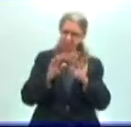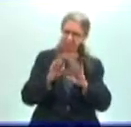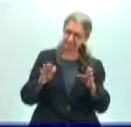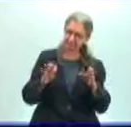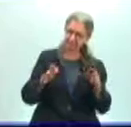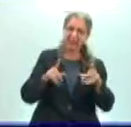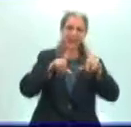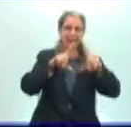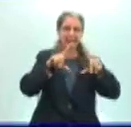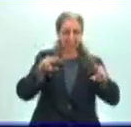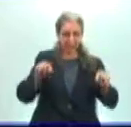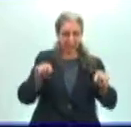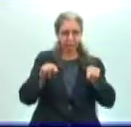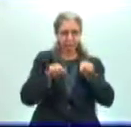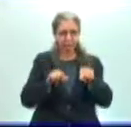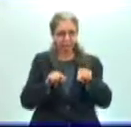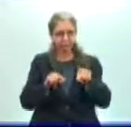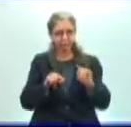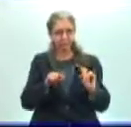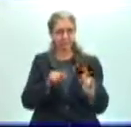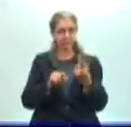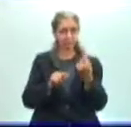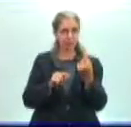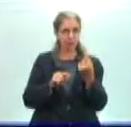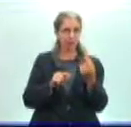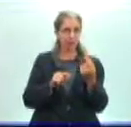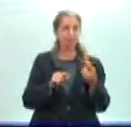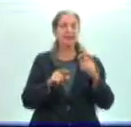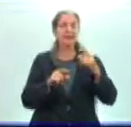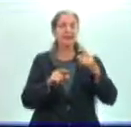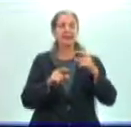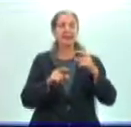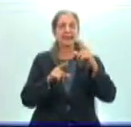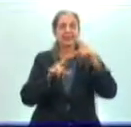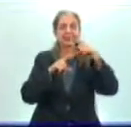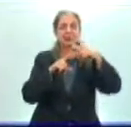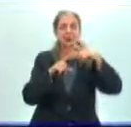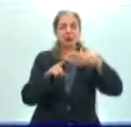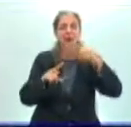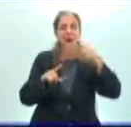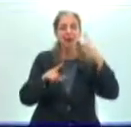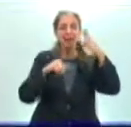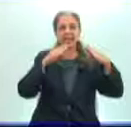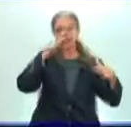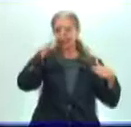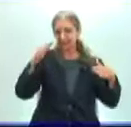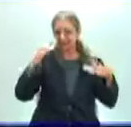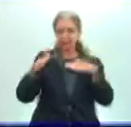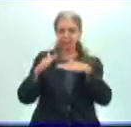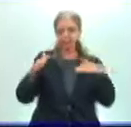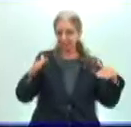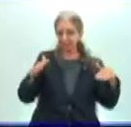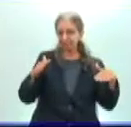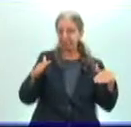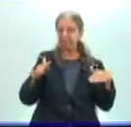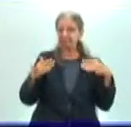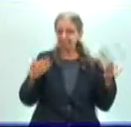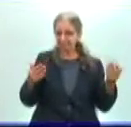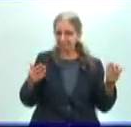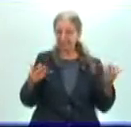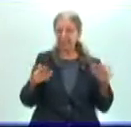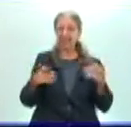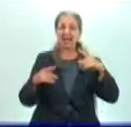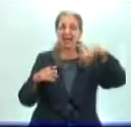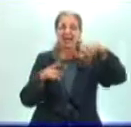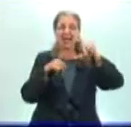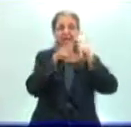triángulo rectángulo. Solo puedo aplicar el teorema del cateto si tengo un triángulo rectángulo. Vemos que el ángulo recto